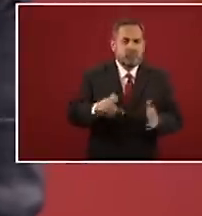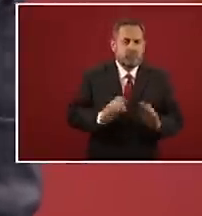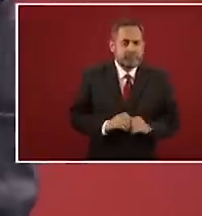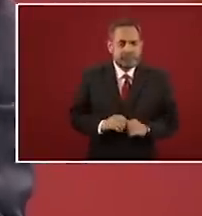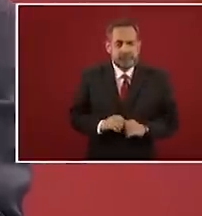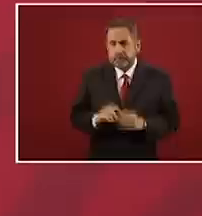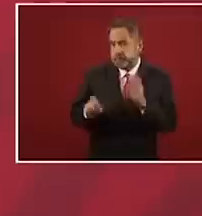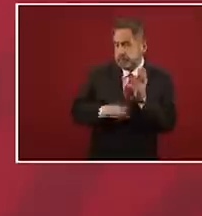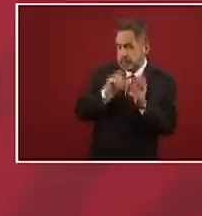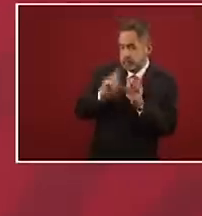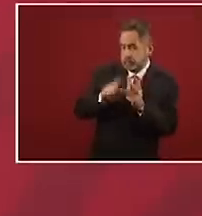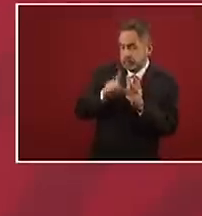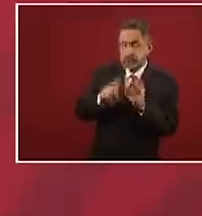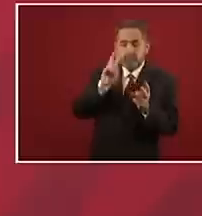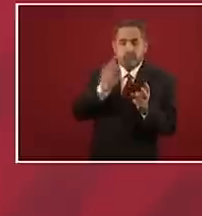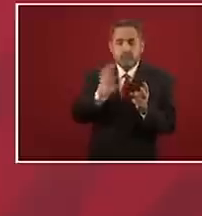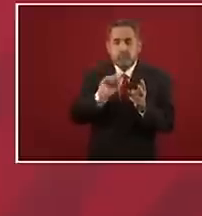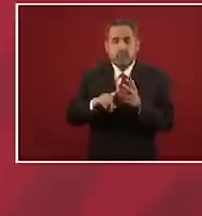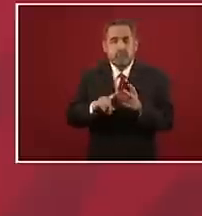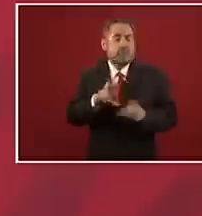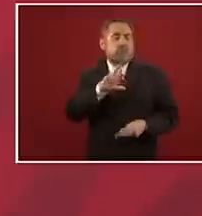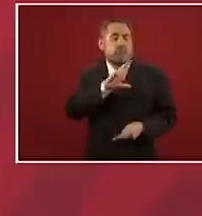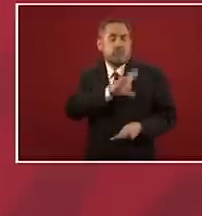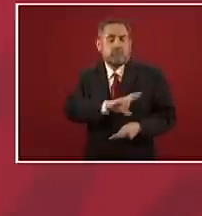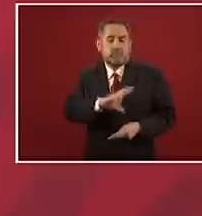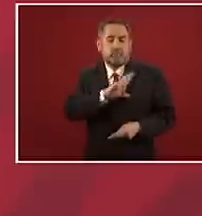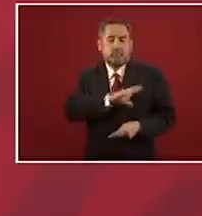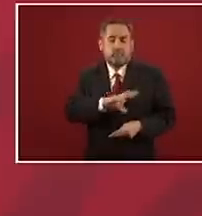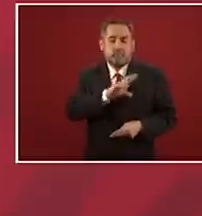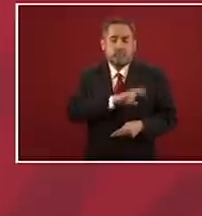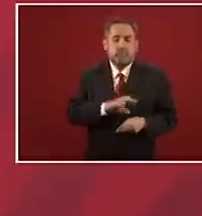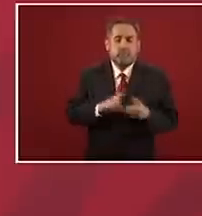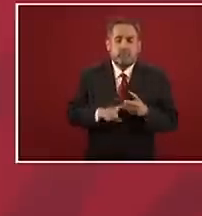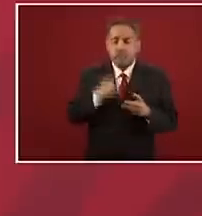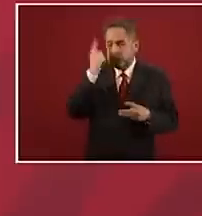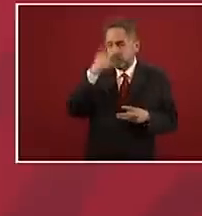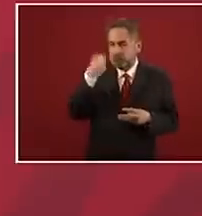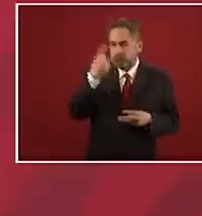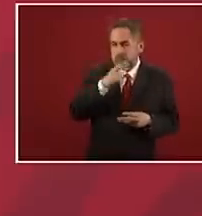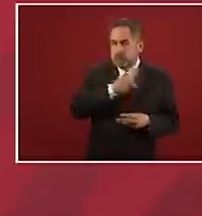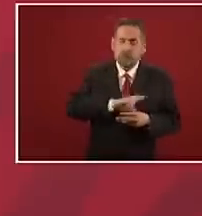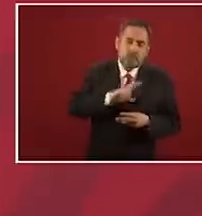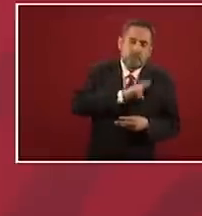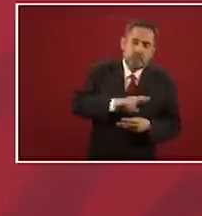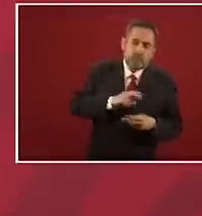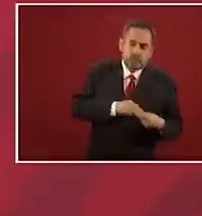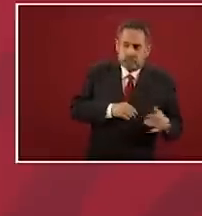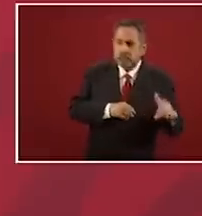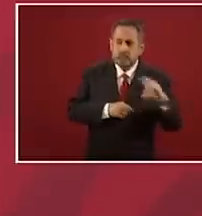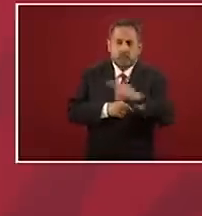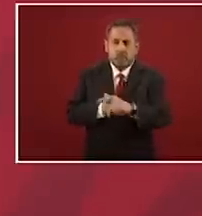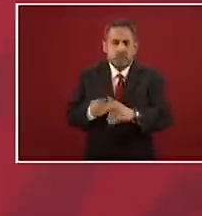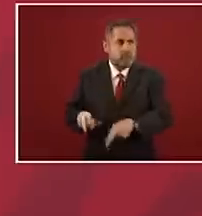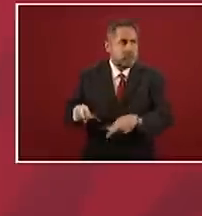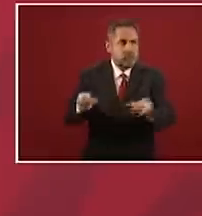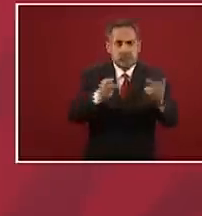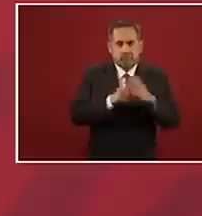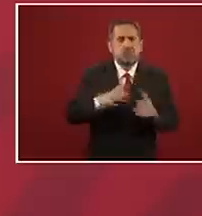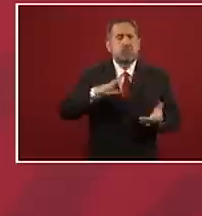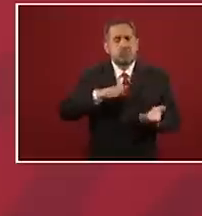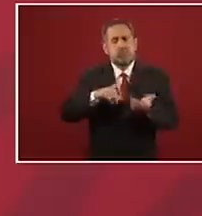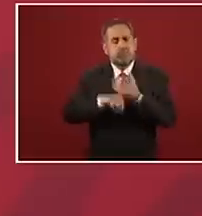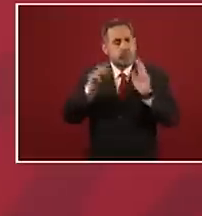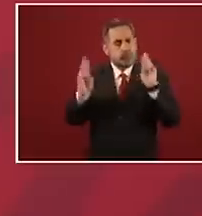La tercera posibilidad es la renta por hora. ¿Hay en el mundo un avión